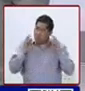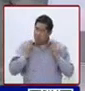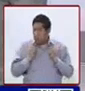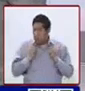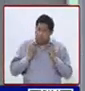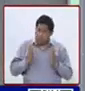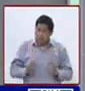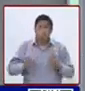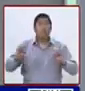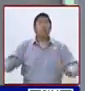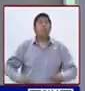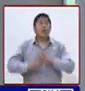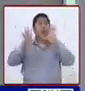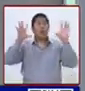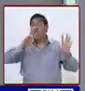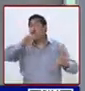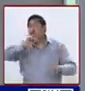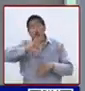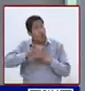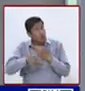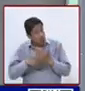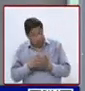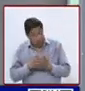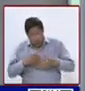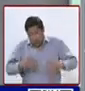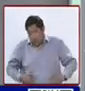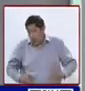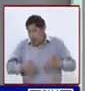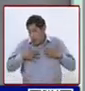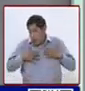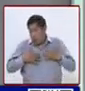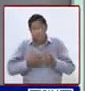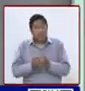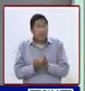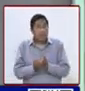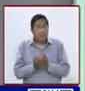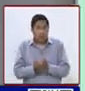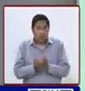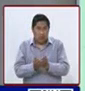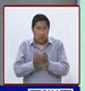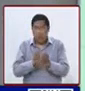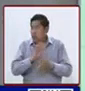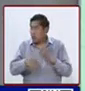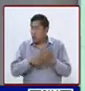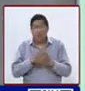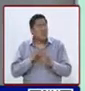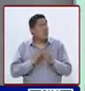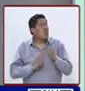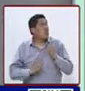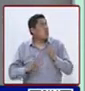aclarar, no son todos los que habitan o son ciudadanos en Copacabana, toda la población. Son